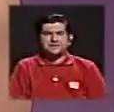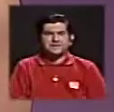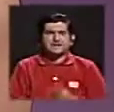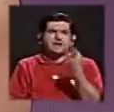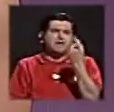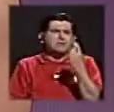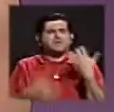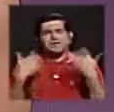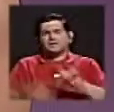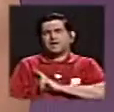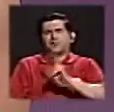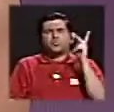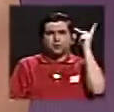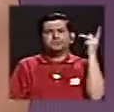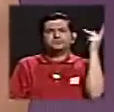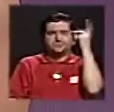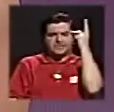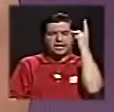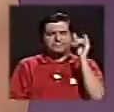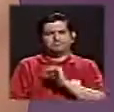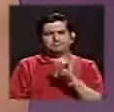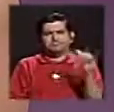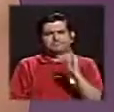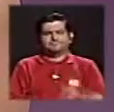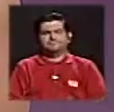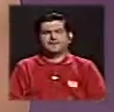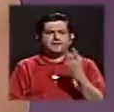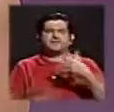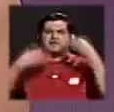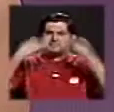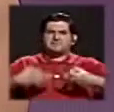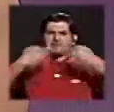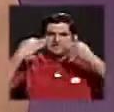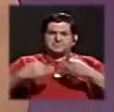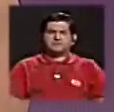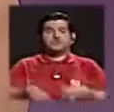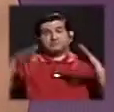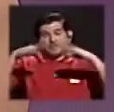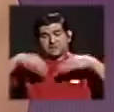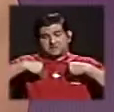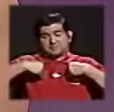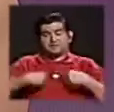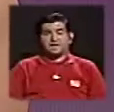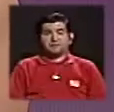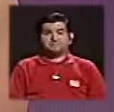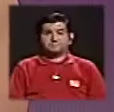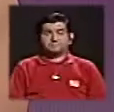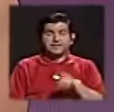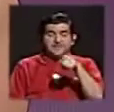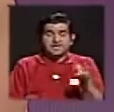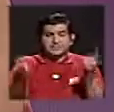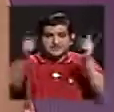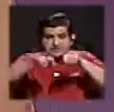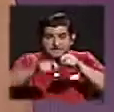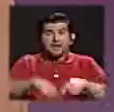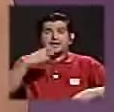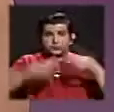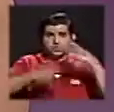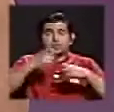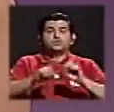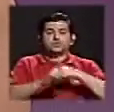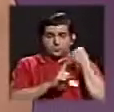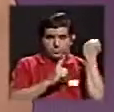falta mucha voluntad política y nos falta también mucha decisión y reconocer que definitivamente es un problema